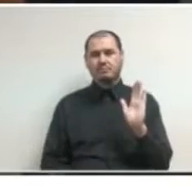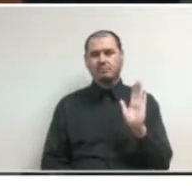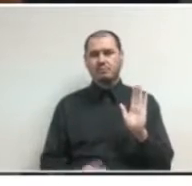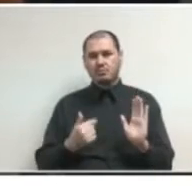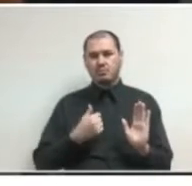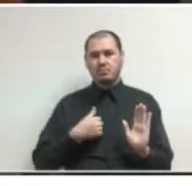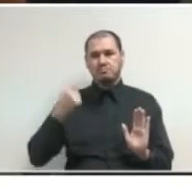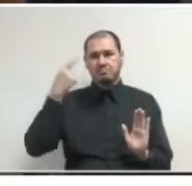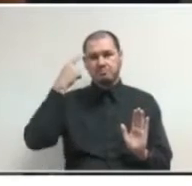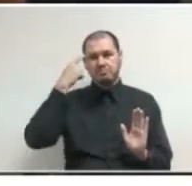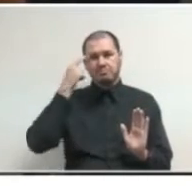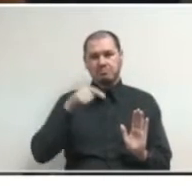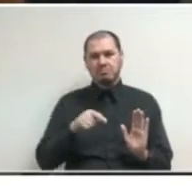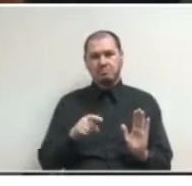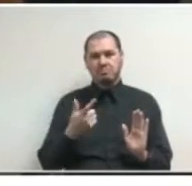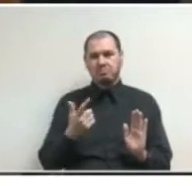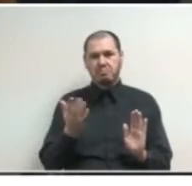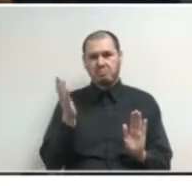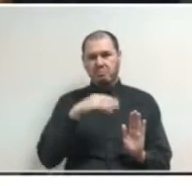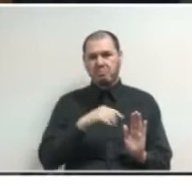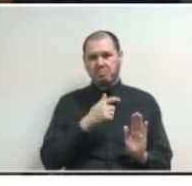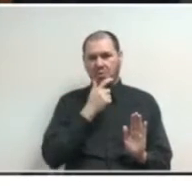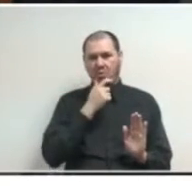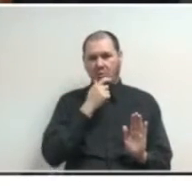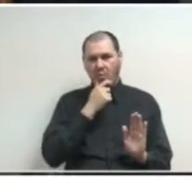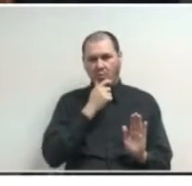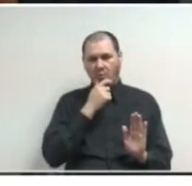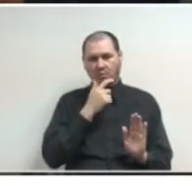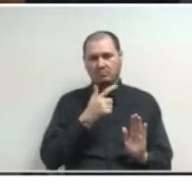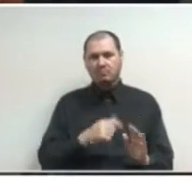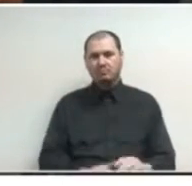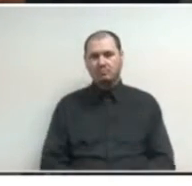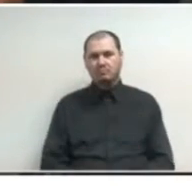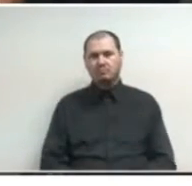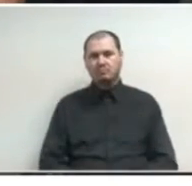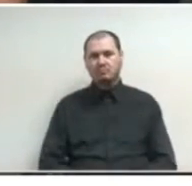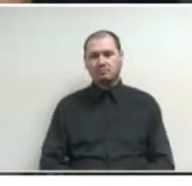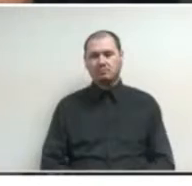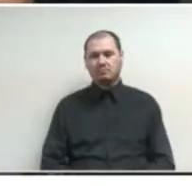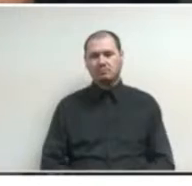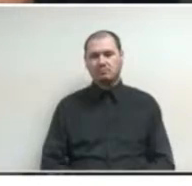por amor, se dejéramos, en Dayu y Esteo, y ya votó de Janguá con Valle Urecoa.